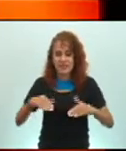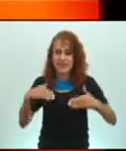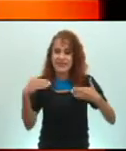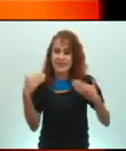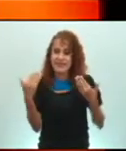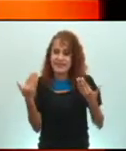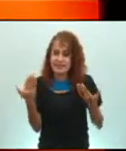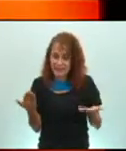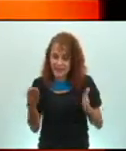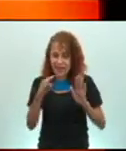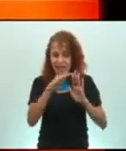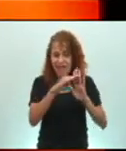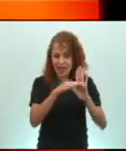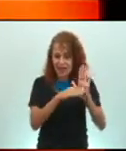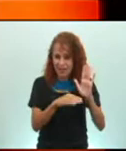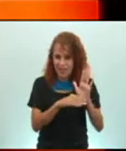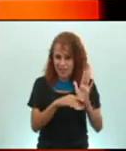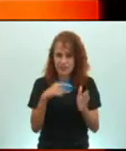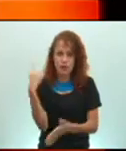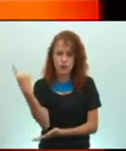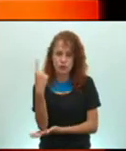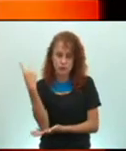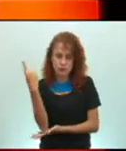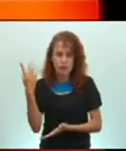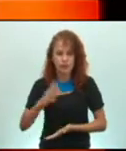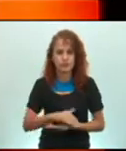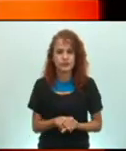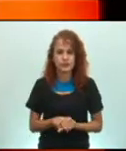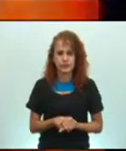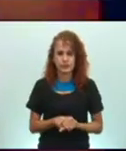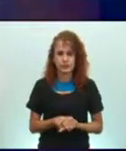qué entendemos y qué caracteriza a un ciclón tropical.